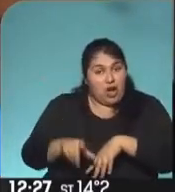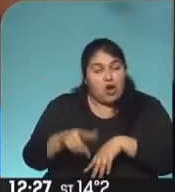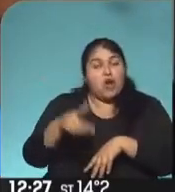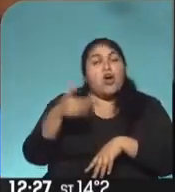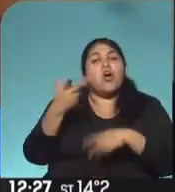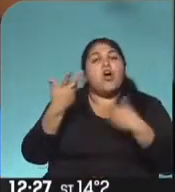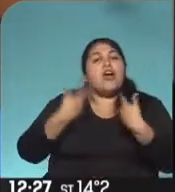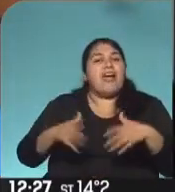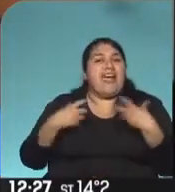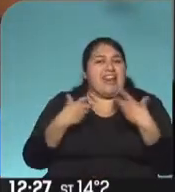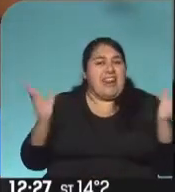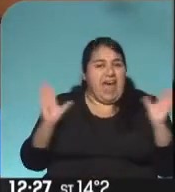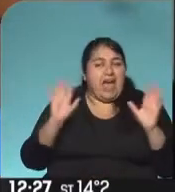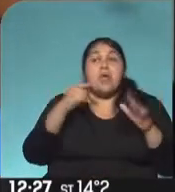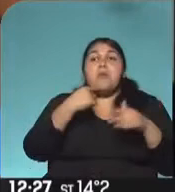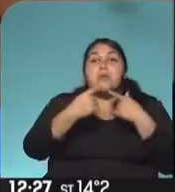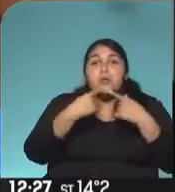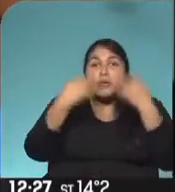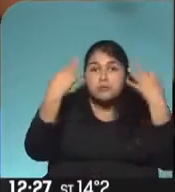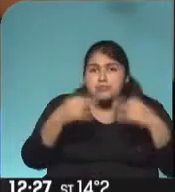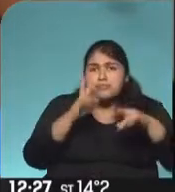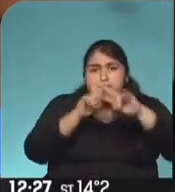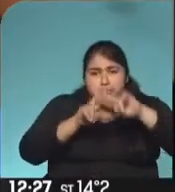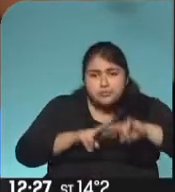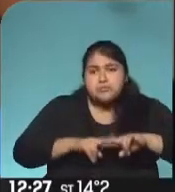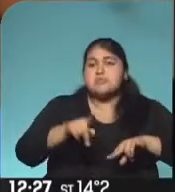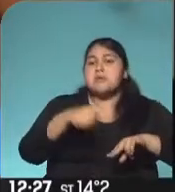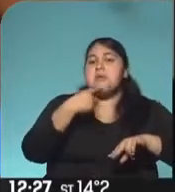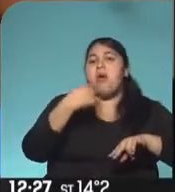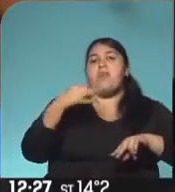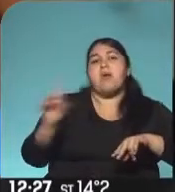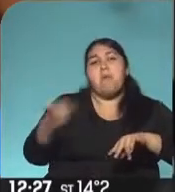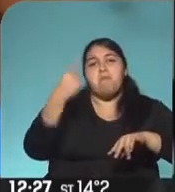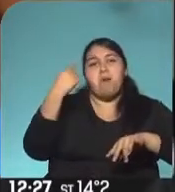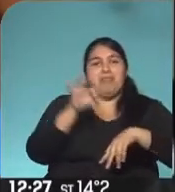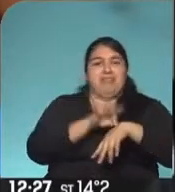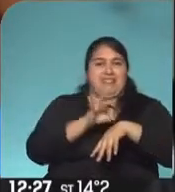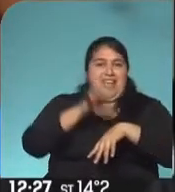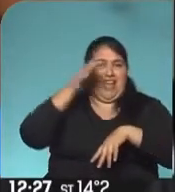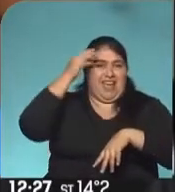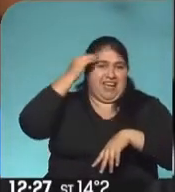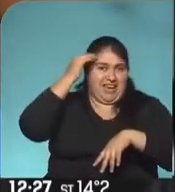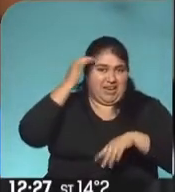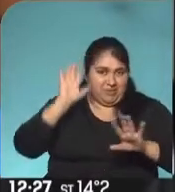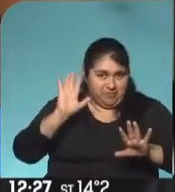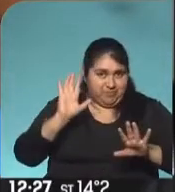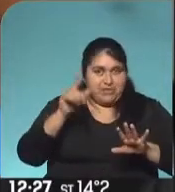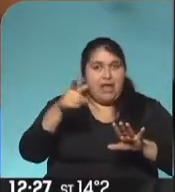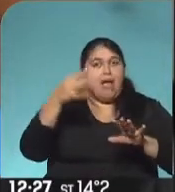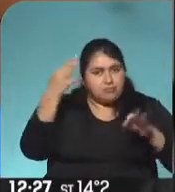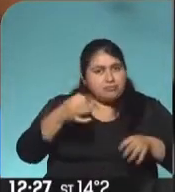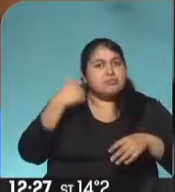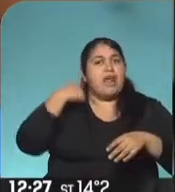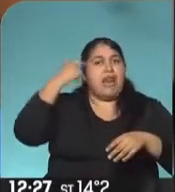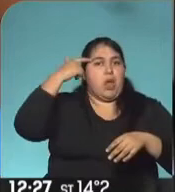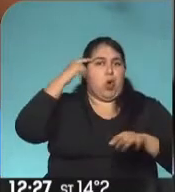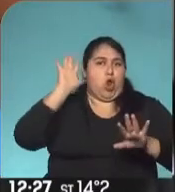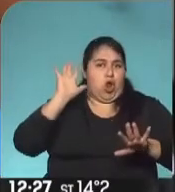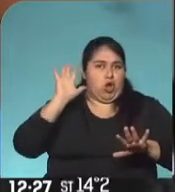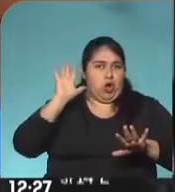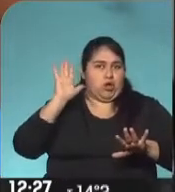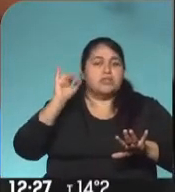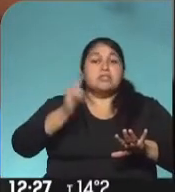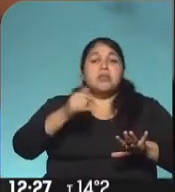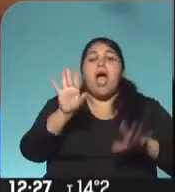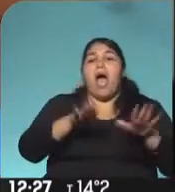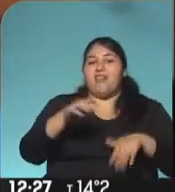médico que lo que vea y considere enviar una especialista un neurólogo en realidad son los neurólogos expertos en este tema inclusive y neurólogos